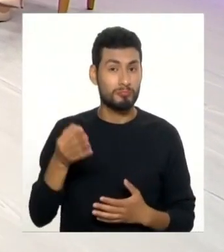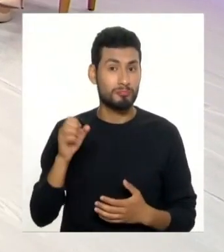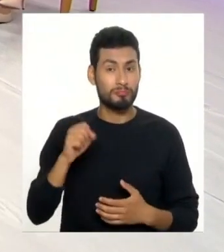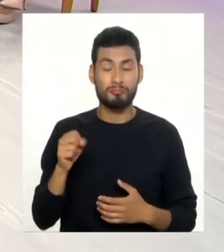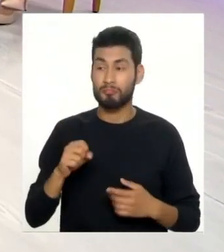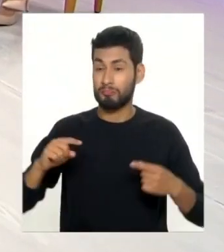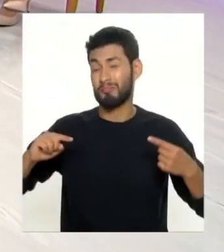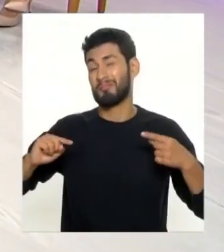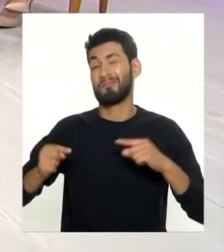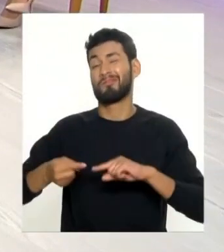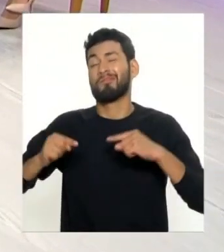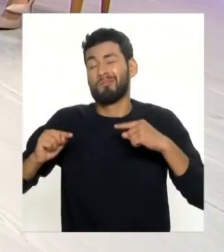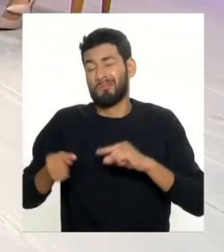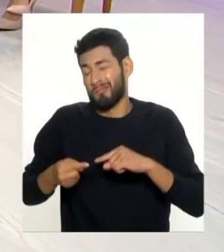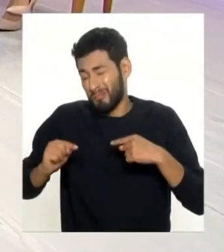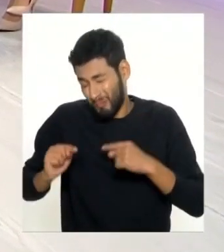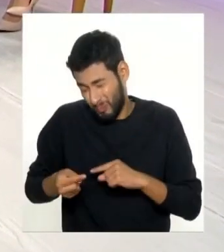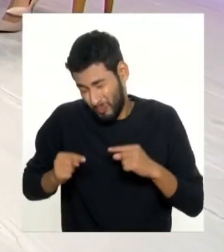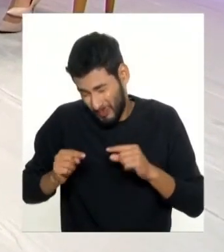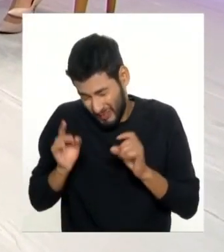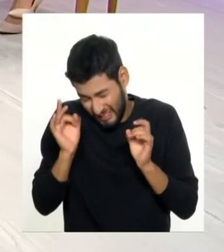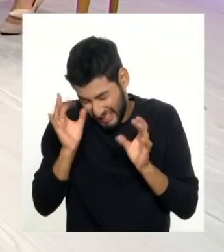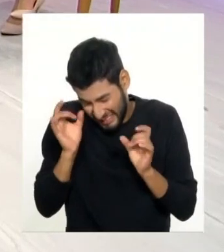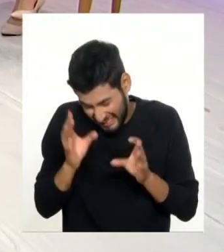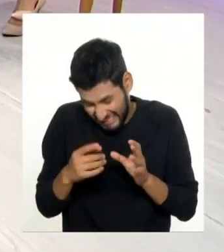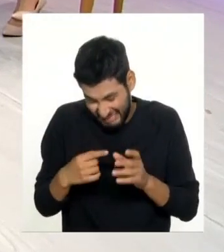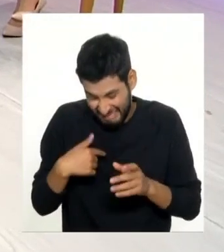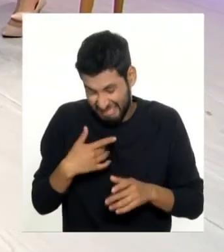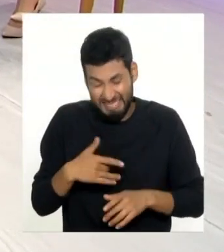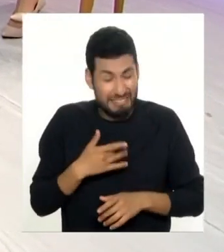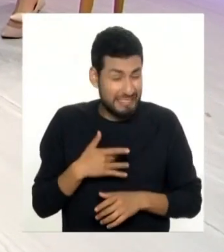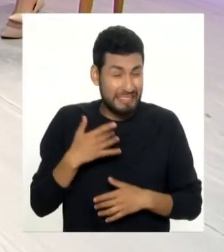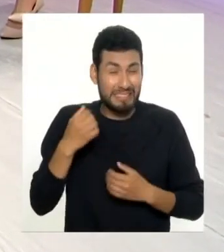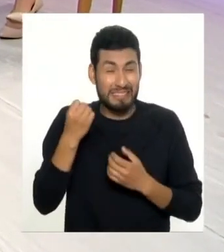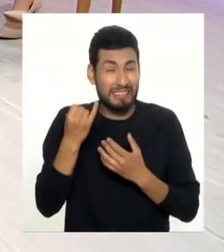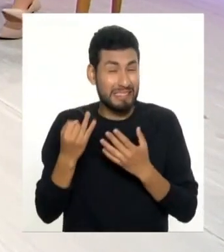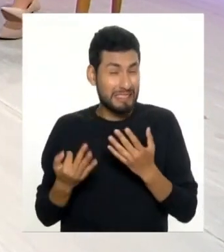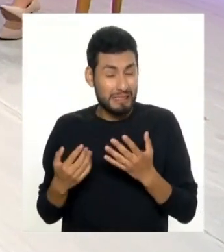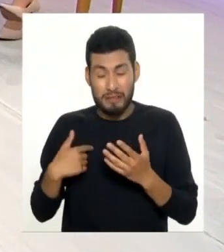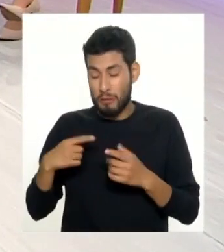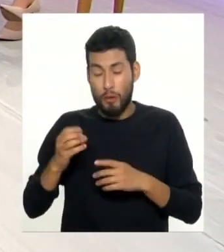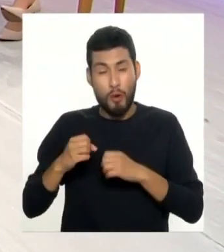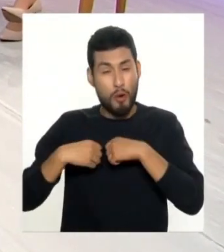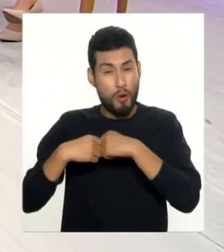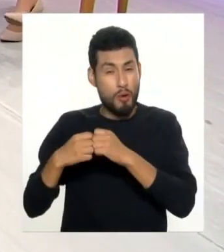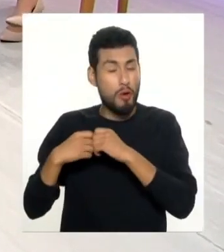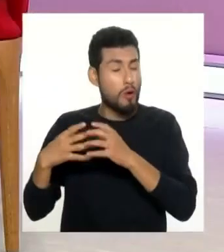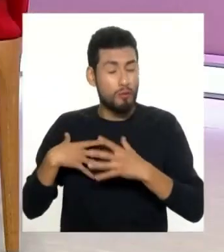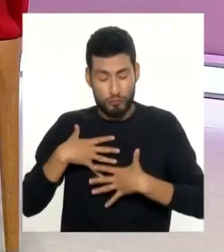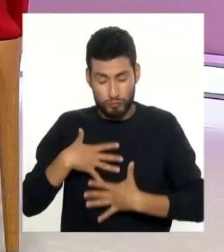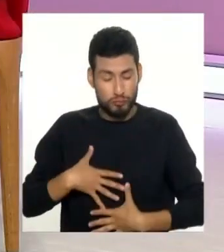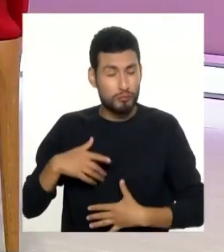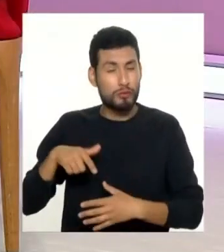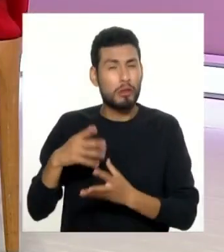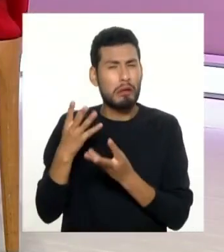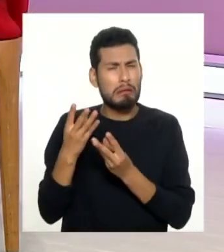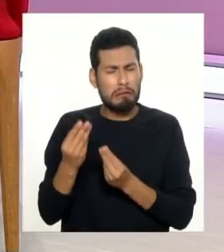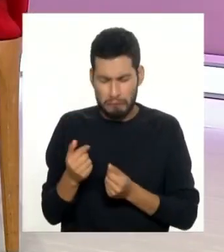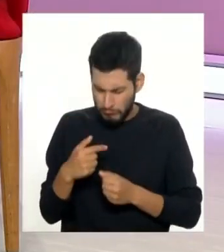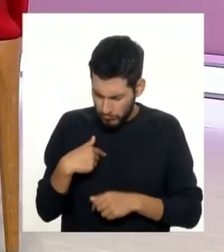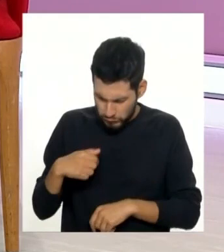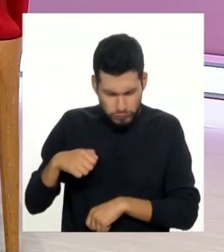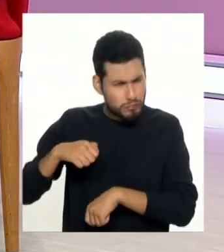el dolor o hasta las manifestaciones radiculares, el adormecimiento o las parestesias que hay en